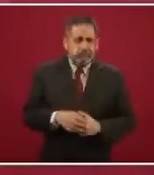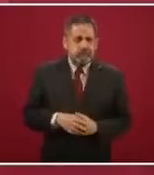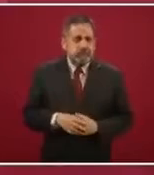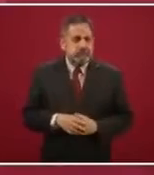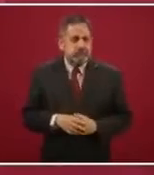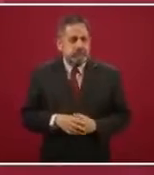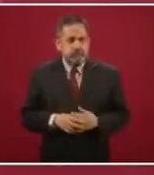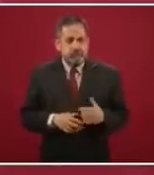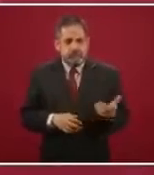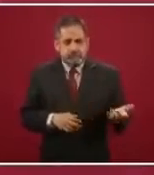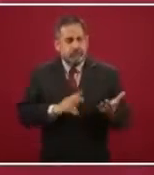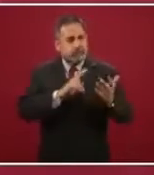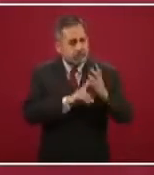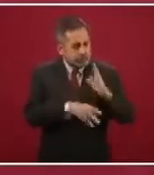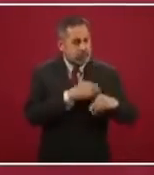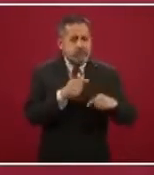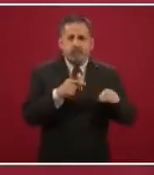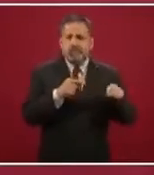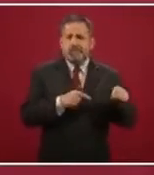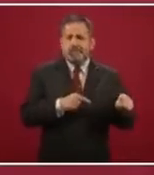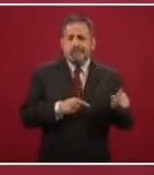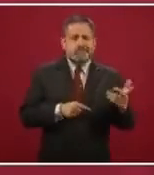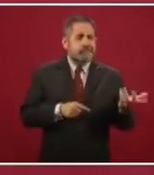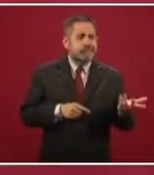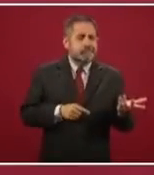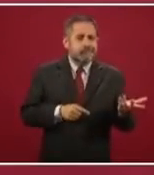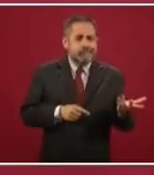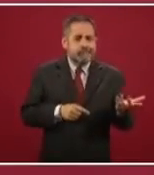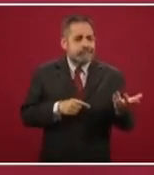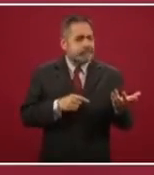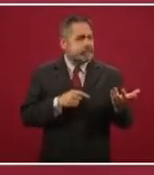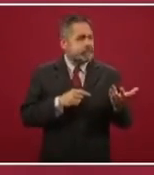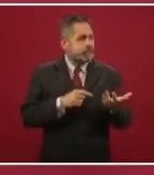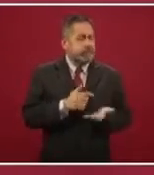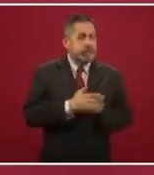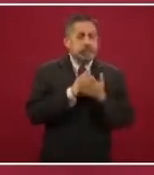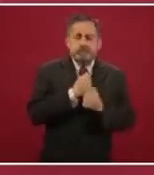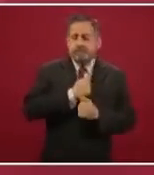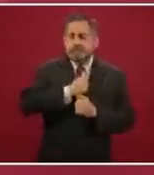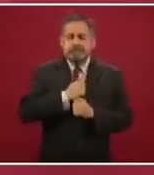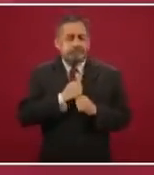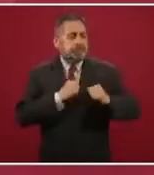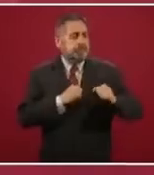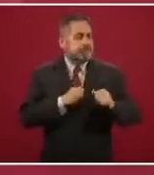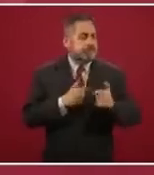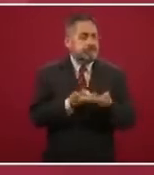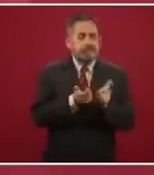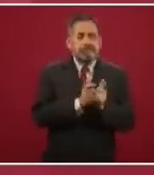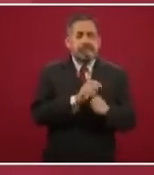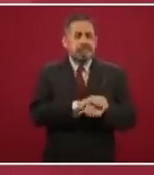se restablezcan los privilegios y los fueros.